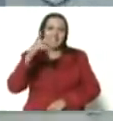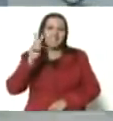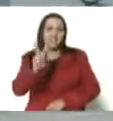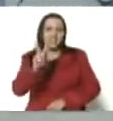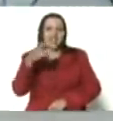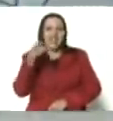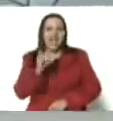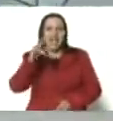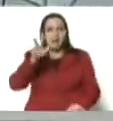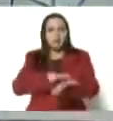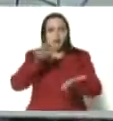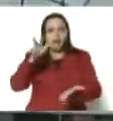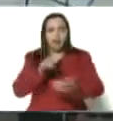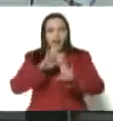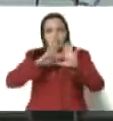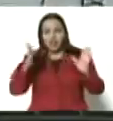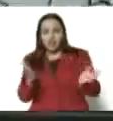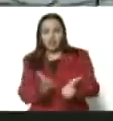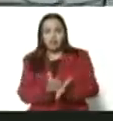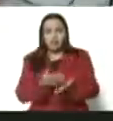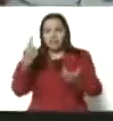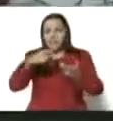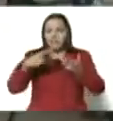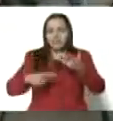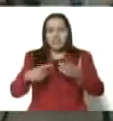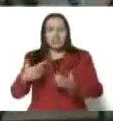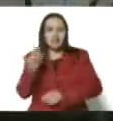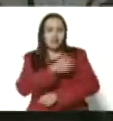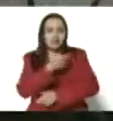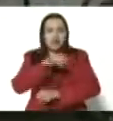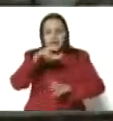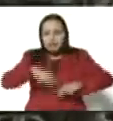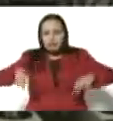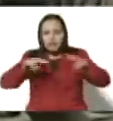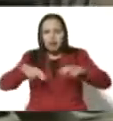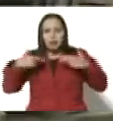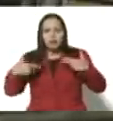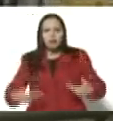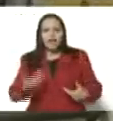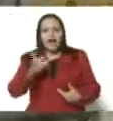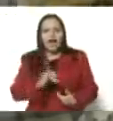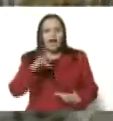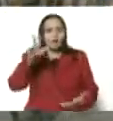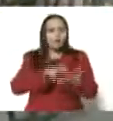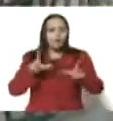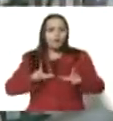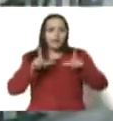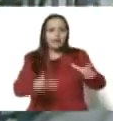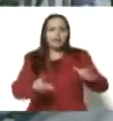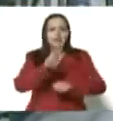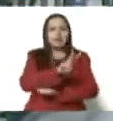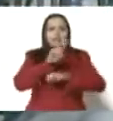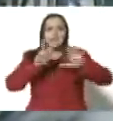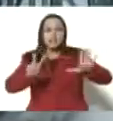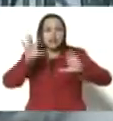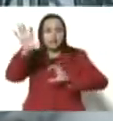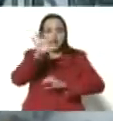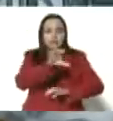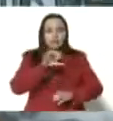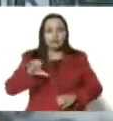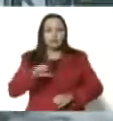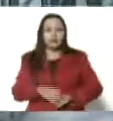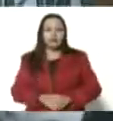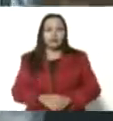plataforma probada basada en vectores adenovirales humanos y que ya ha sido registrada en 27 países.